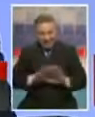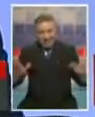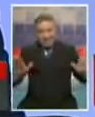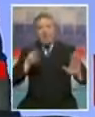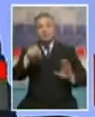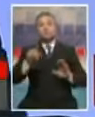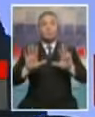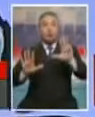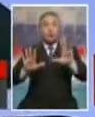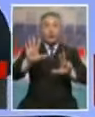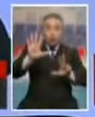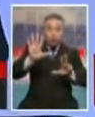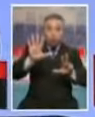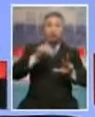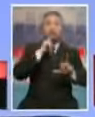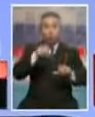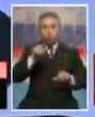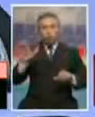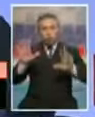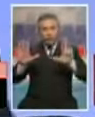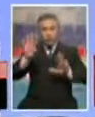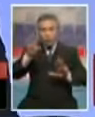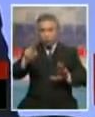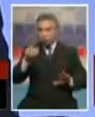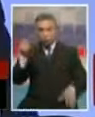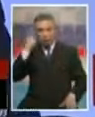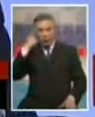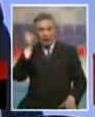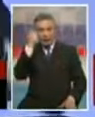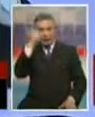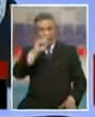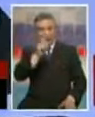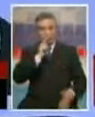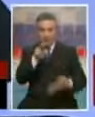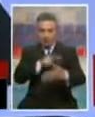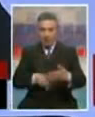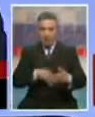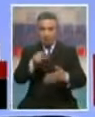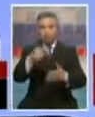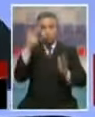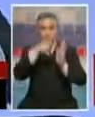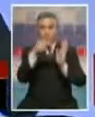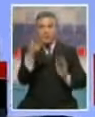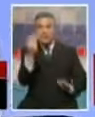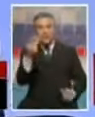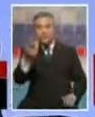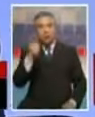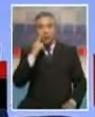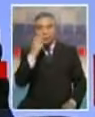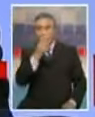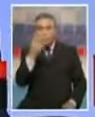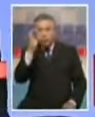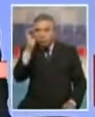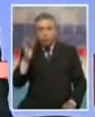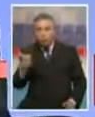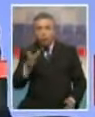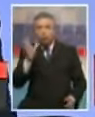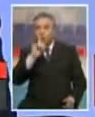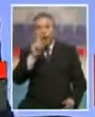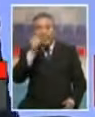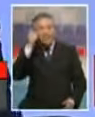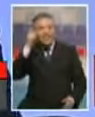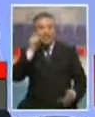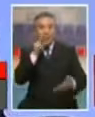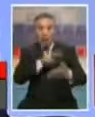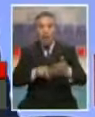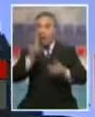año 98 el 44% de los compatriotas no entendía lo que leía. En el 2003 el 44% no entiende lo que lee. Esa es la educación que tenemos. Y algunos